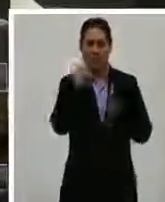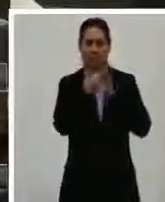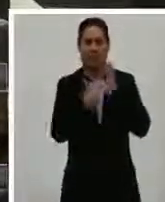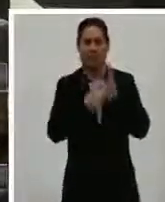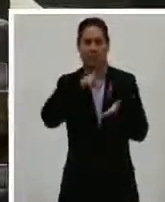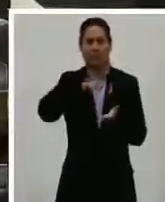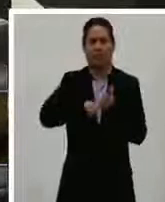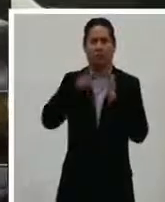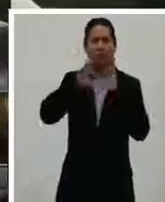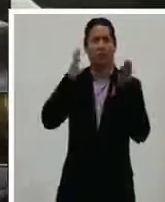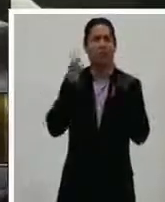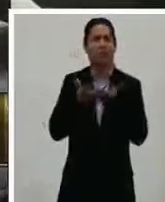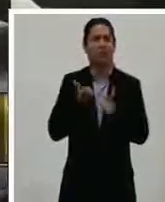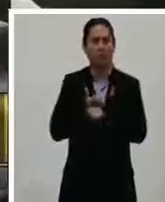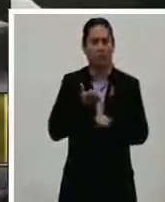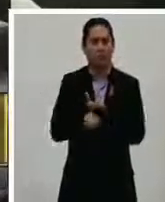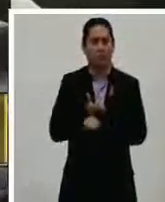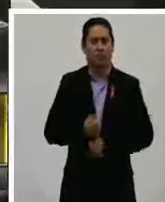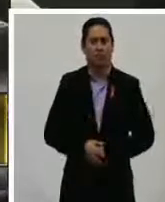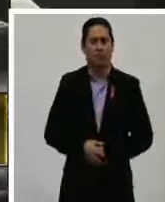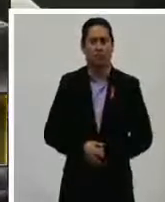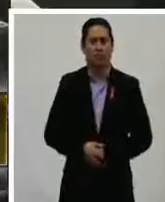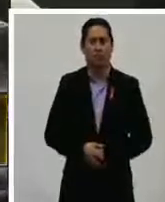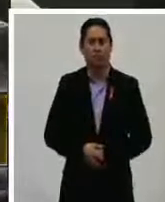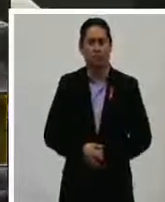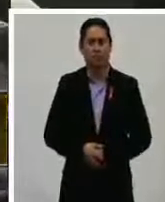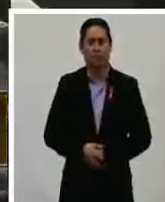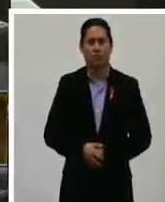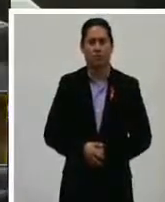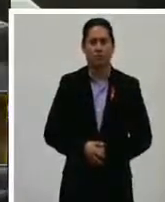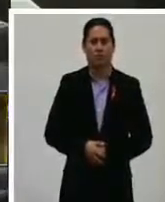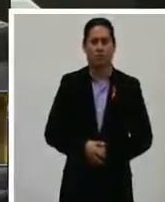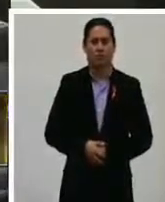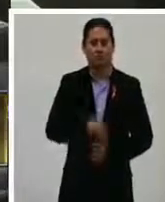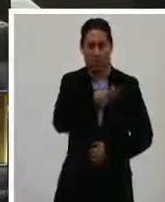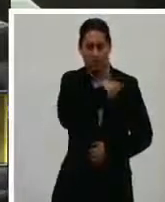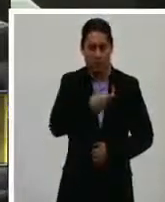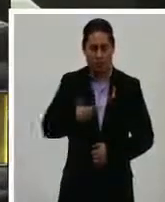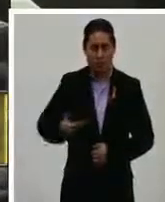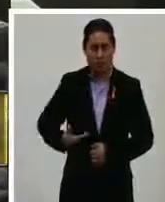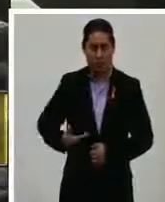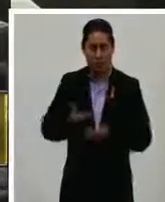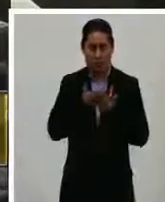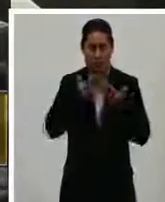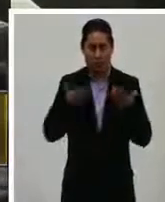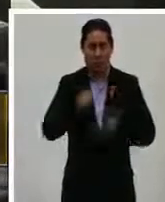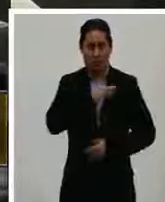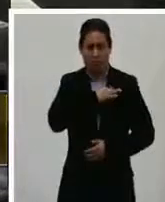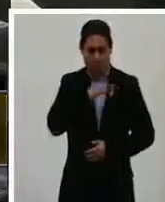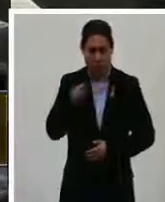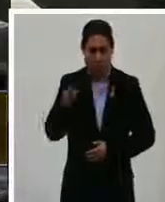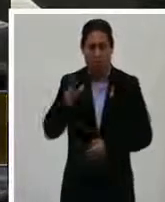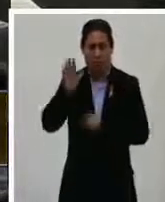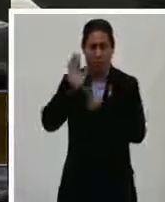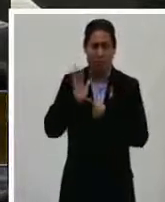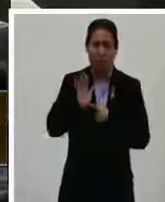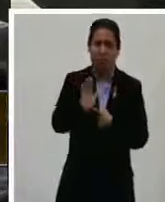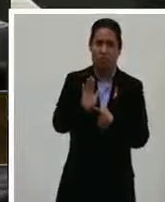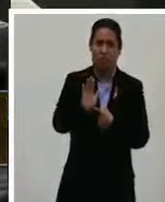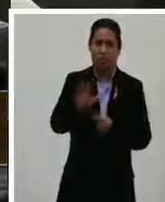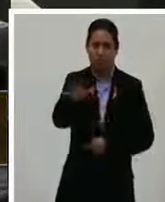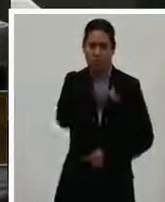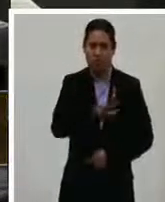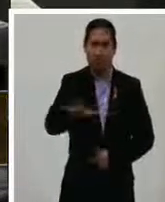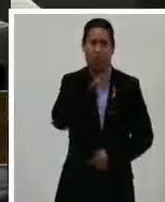reglamento interior de este poder legislativo esta presidencia se permite proponer a la